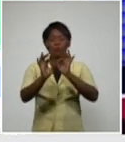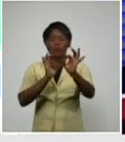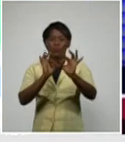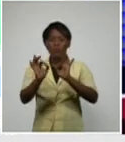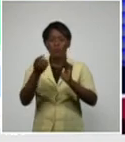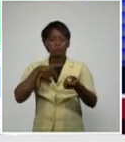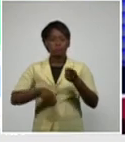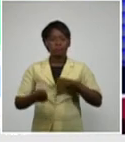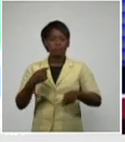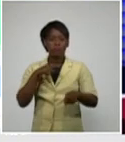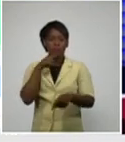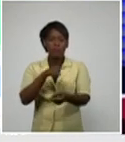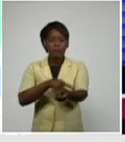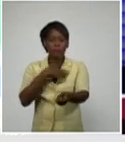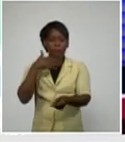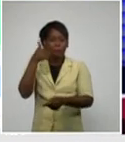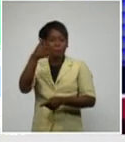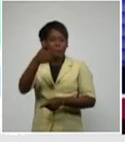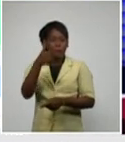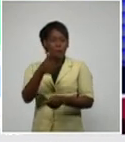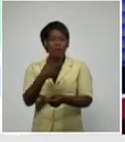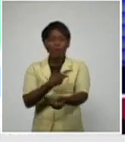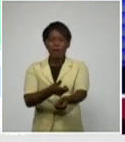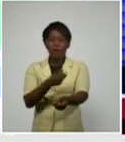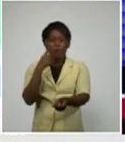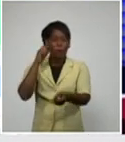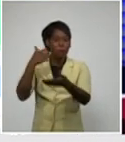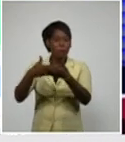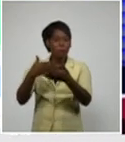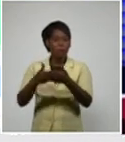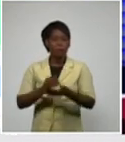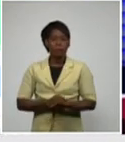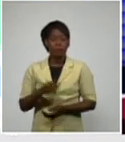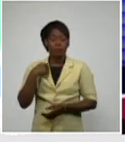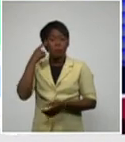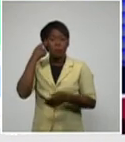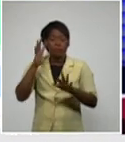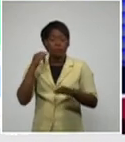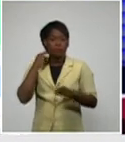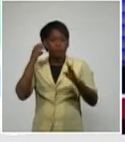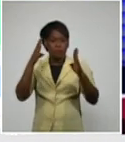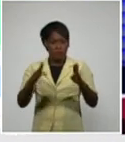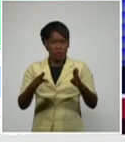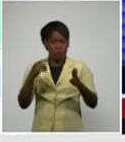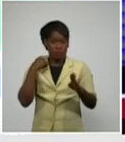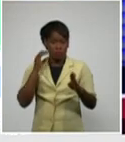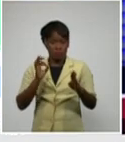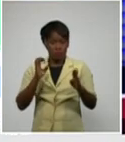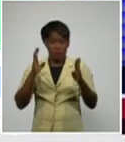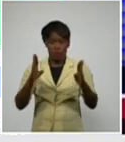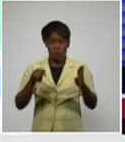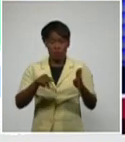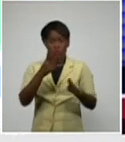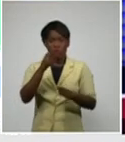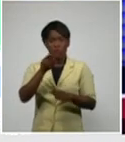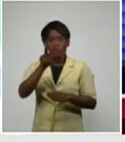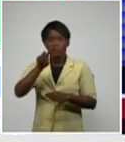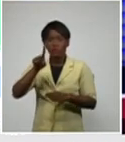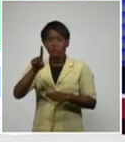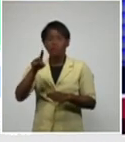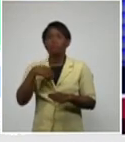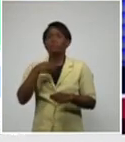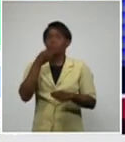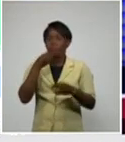enfermedad. O sea, indiscutiblemente va a venir en este año 2021 a